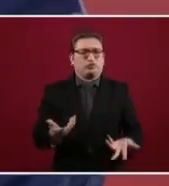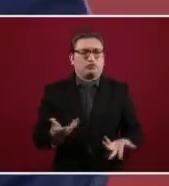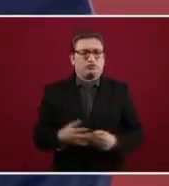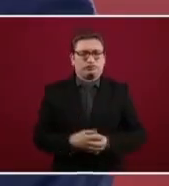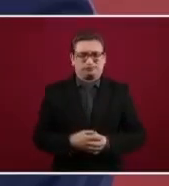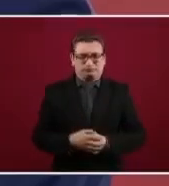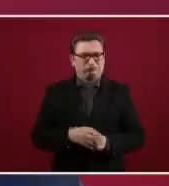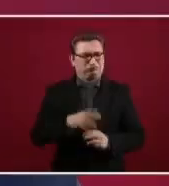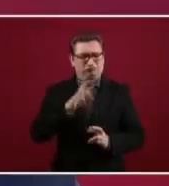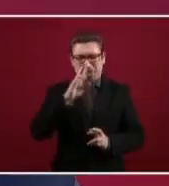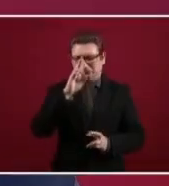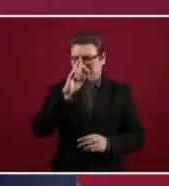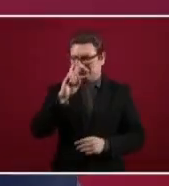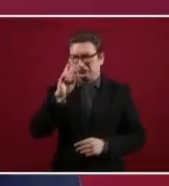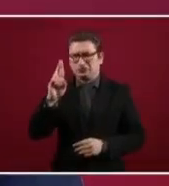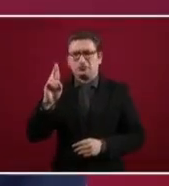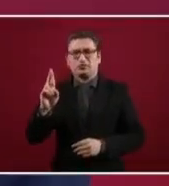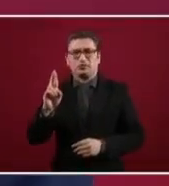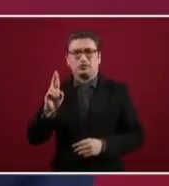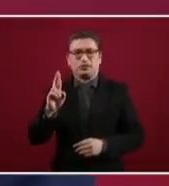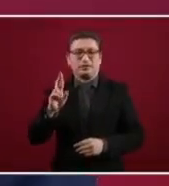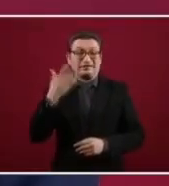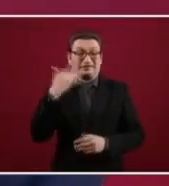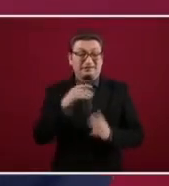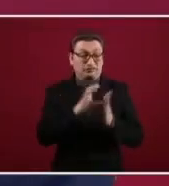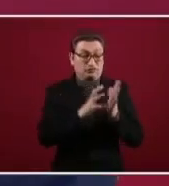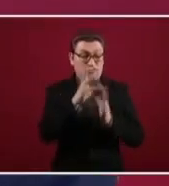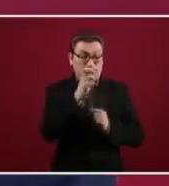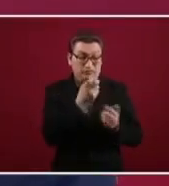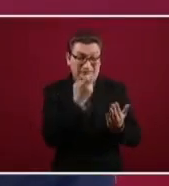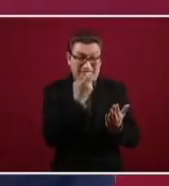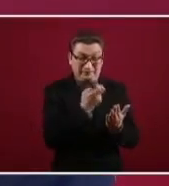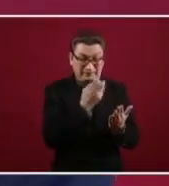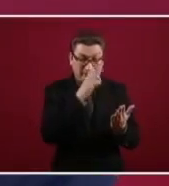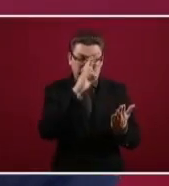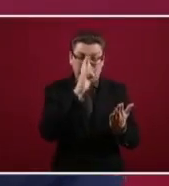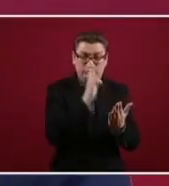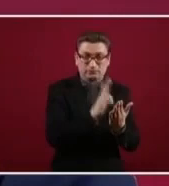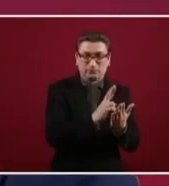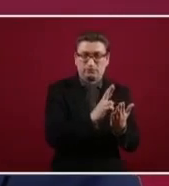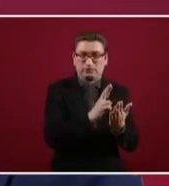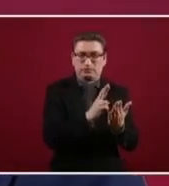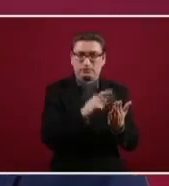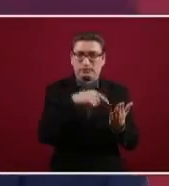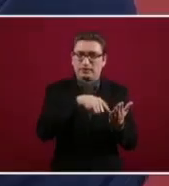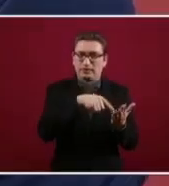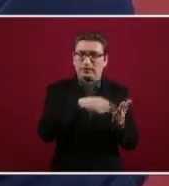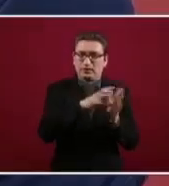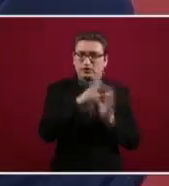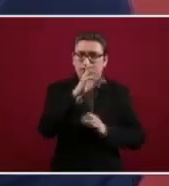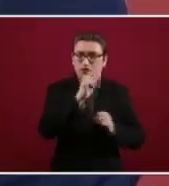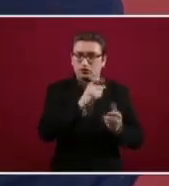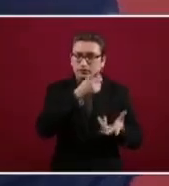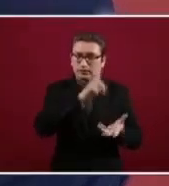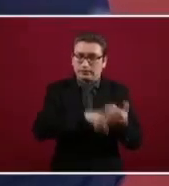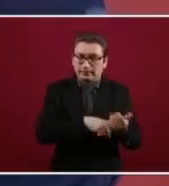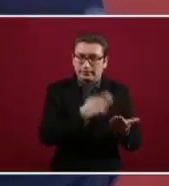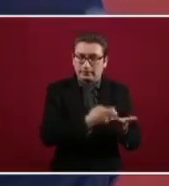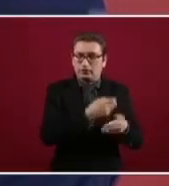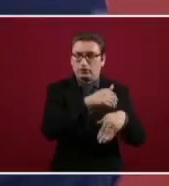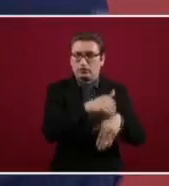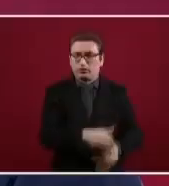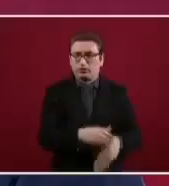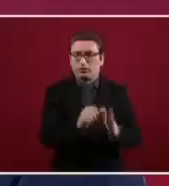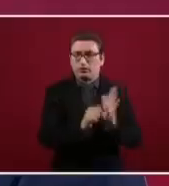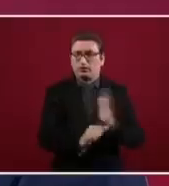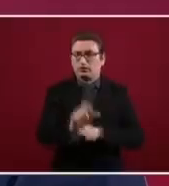respetuosos de nuestra constitución y aplicamos los principios constitucionales del